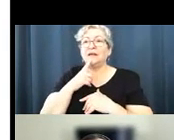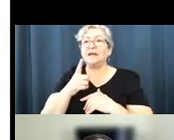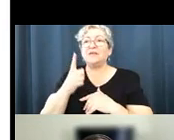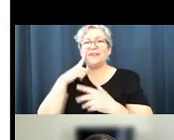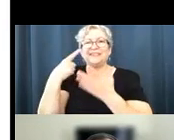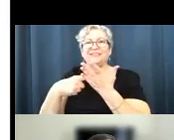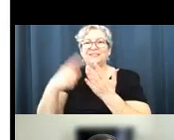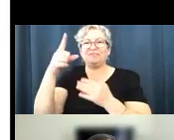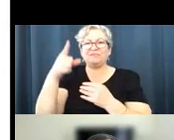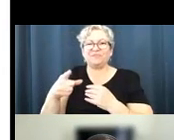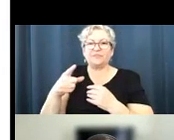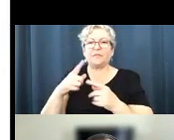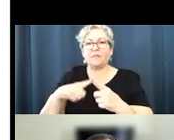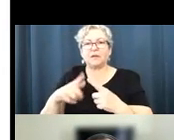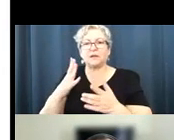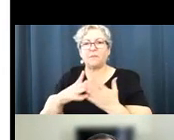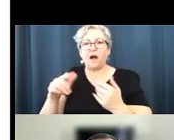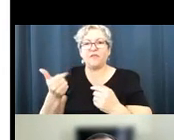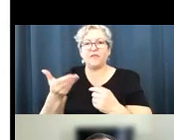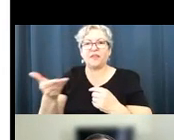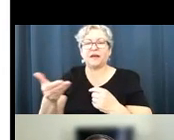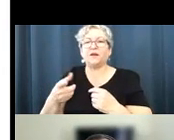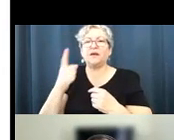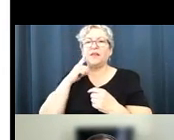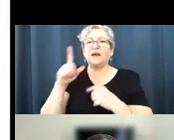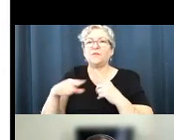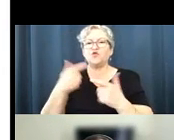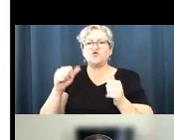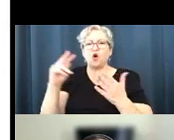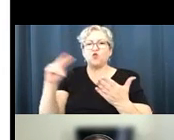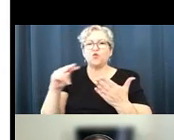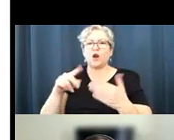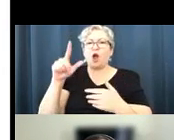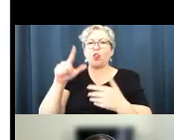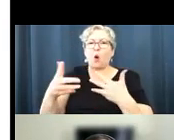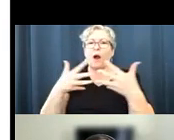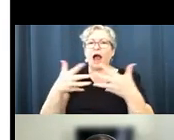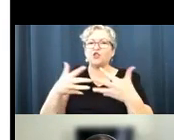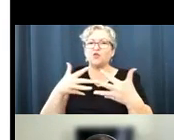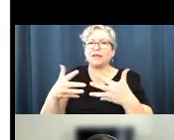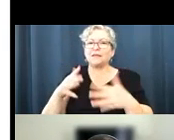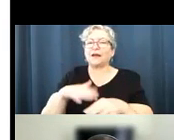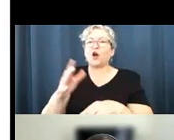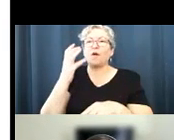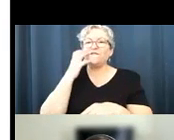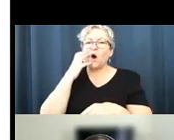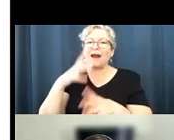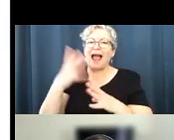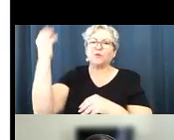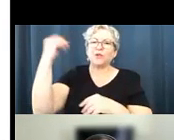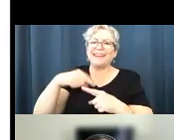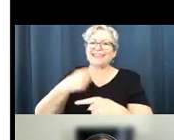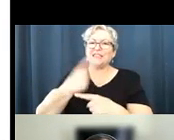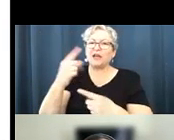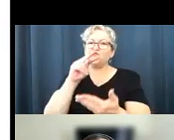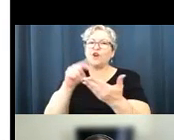es el screen reader, el caso de los screen readers, pero usted simplemente tratar de leer un contenido de bajo contraste